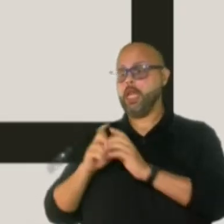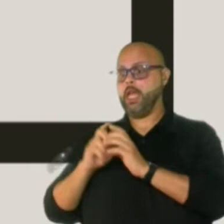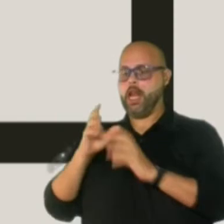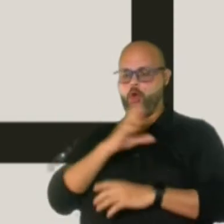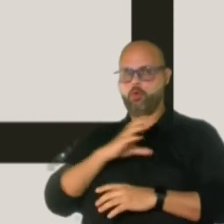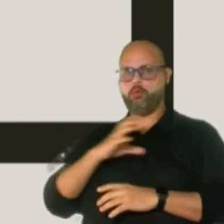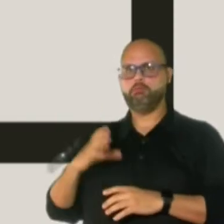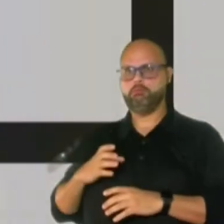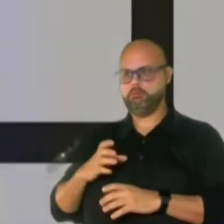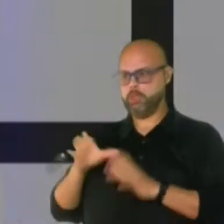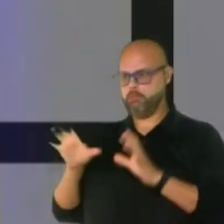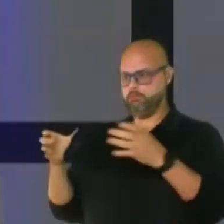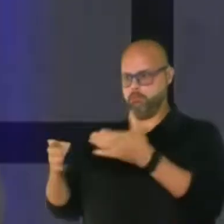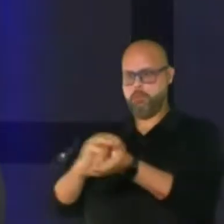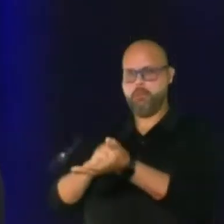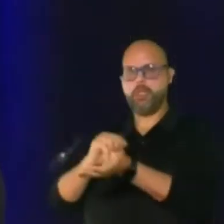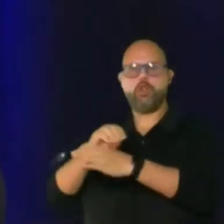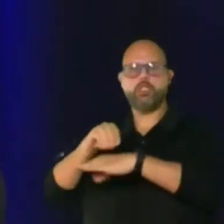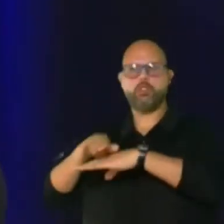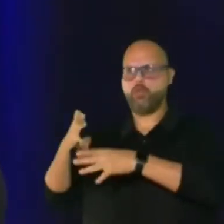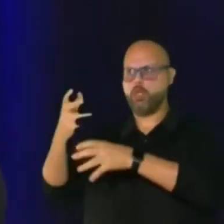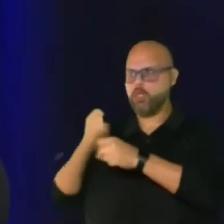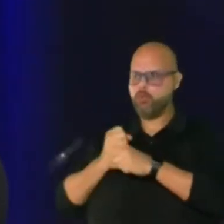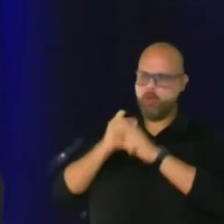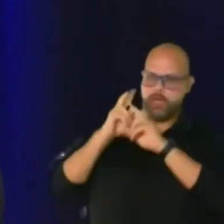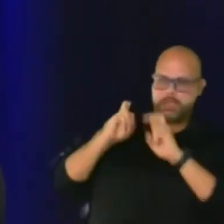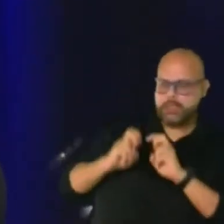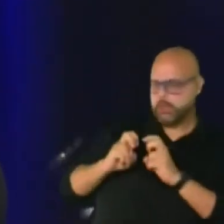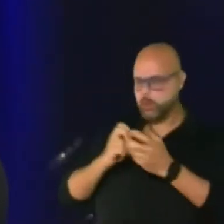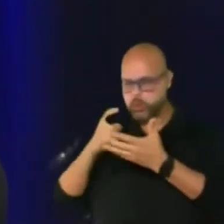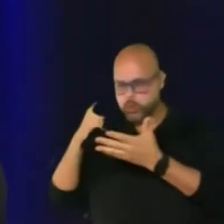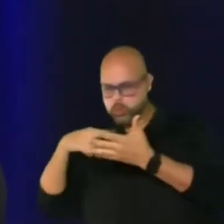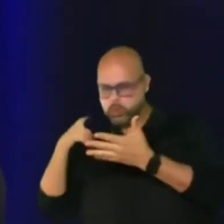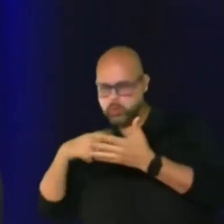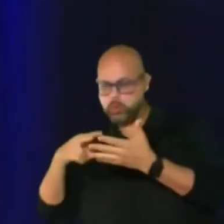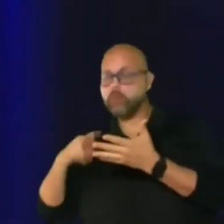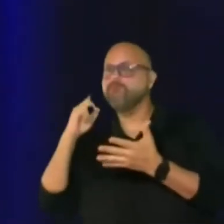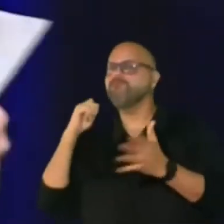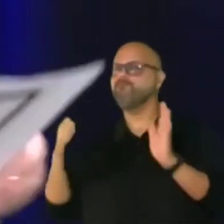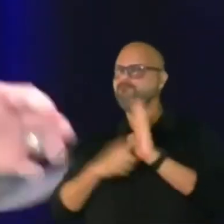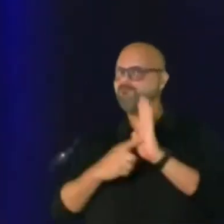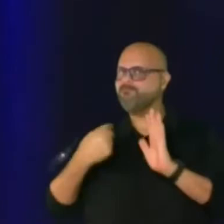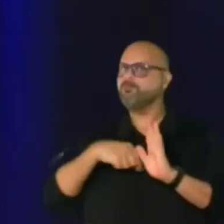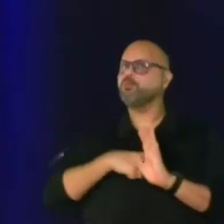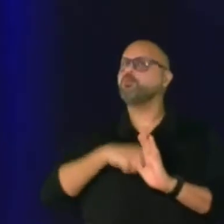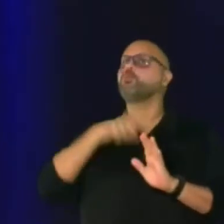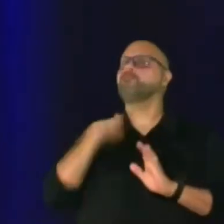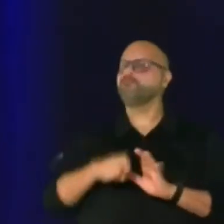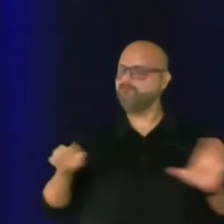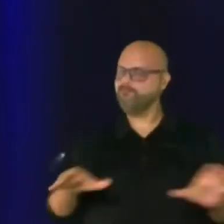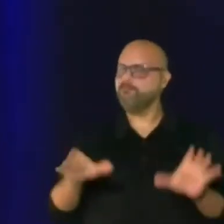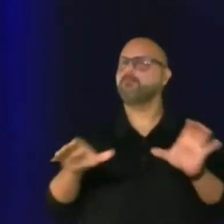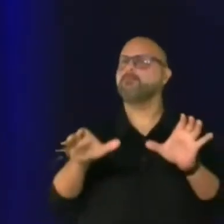este análisis, se dio cuenta que teníamos que activarnos y tomar acción